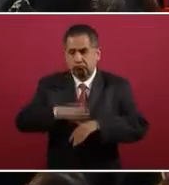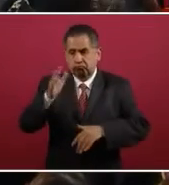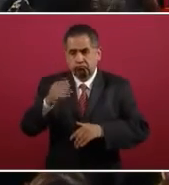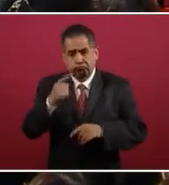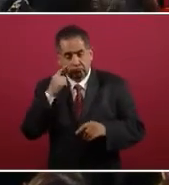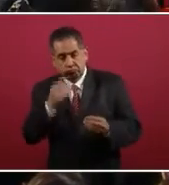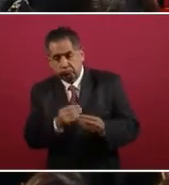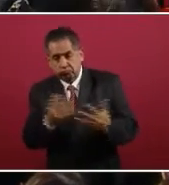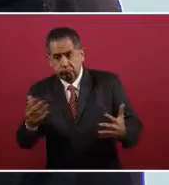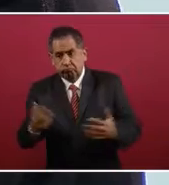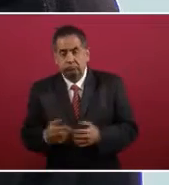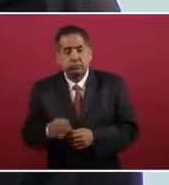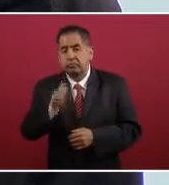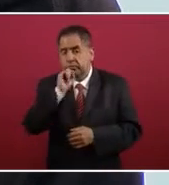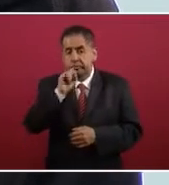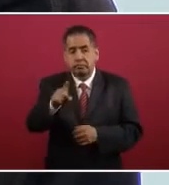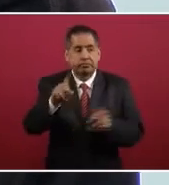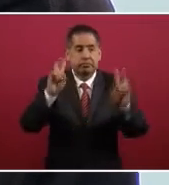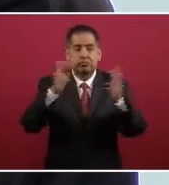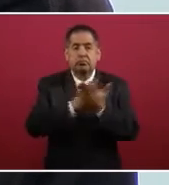Hasta en el Sembrando Vida,